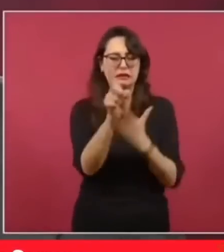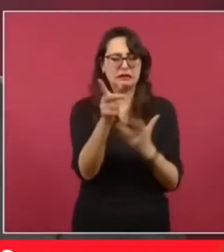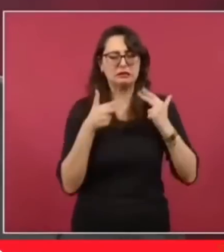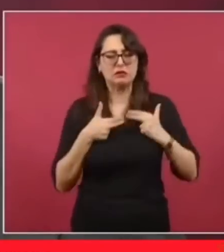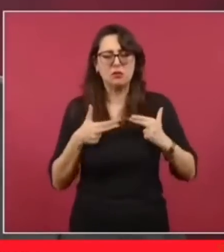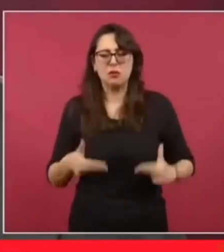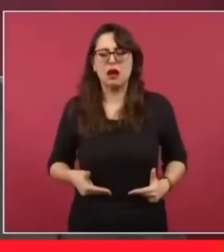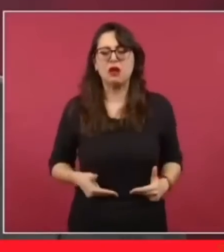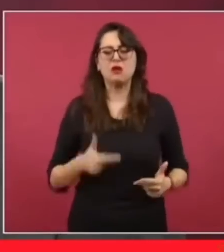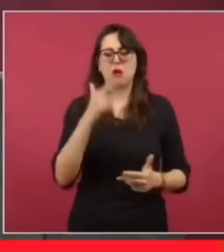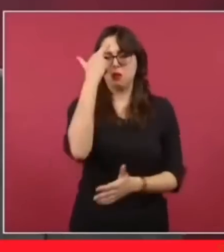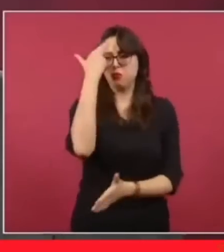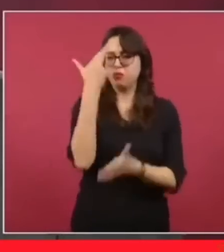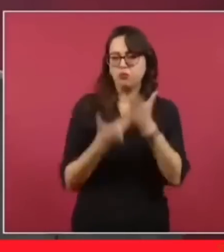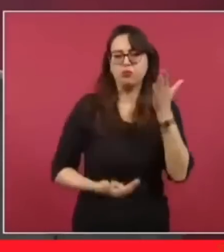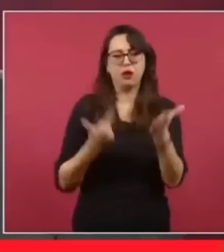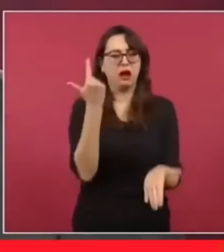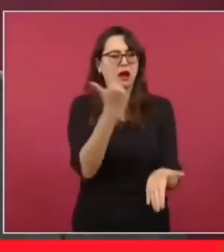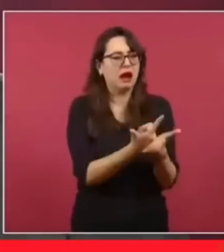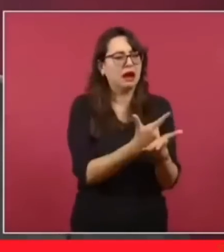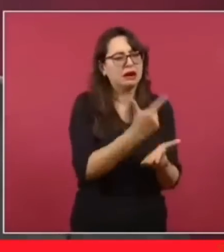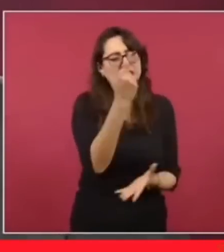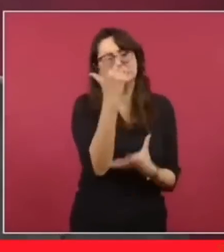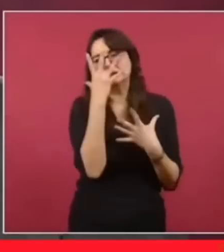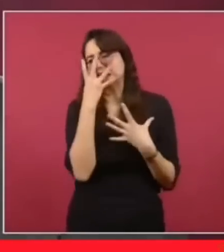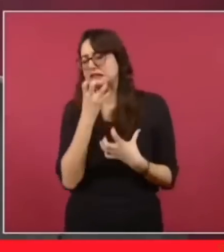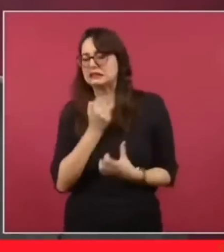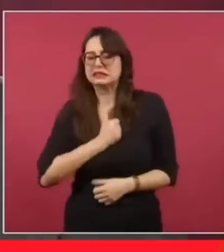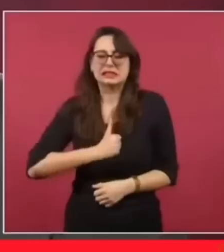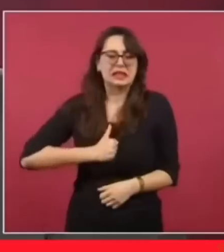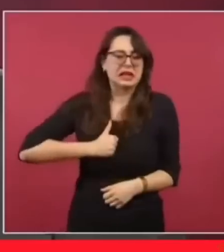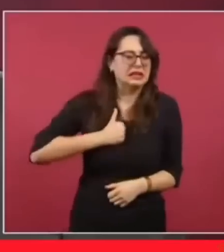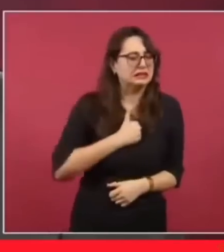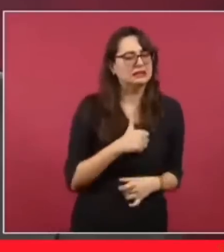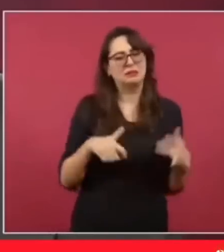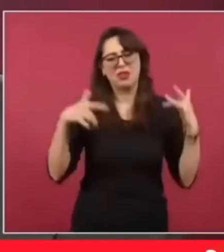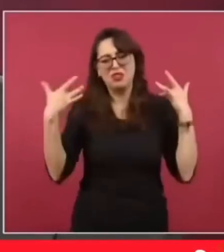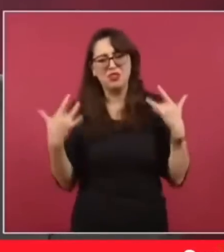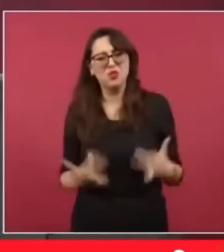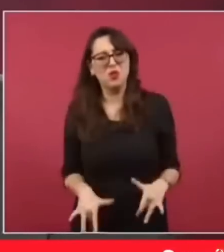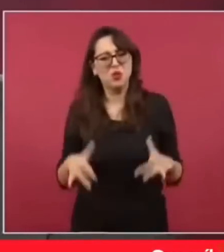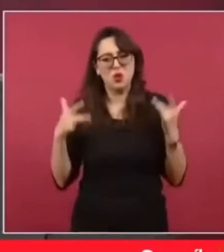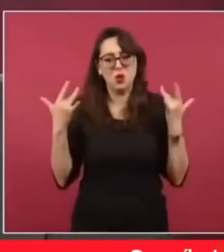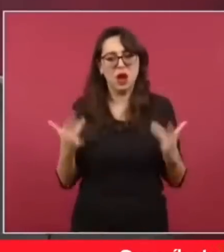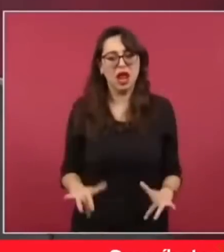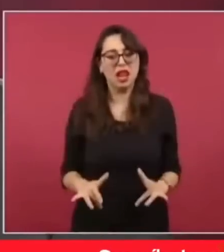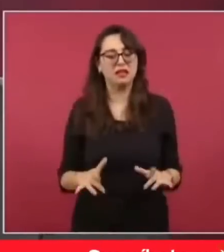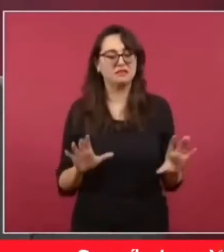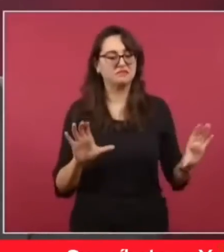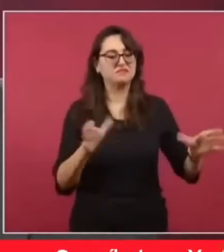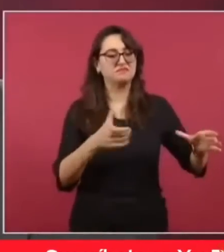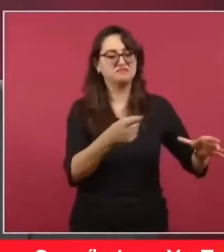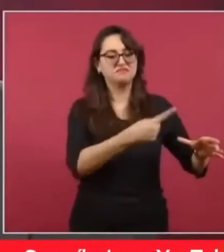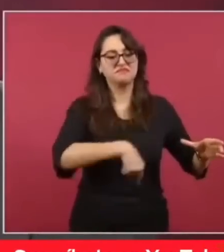verdaderamente, ellos los usan con propósitos